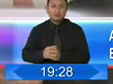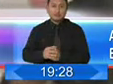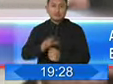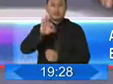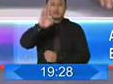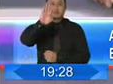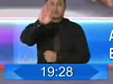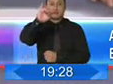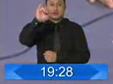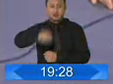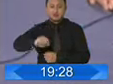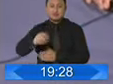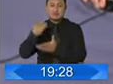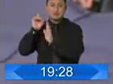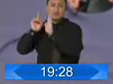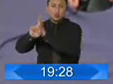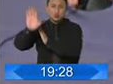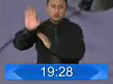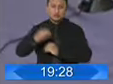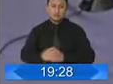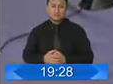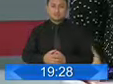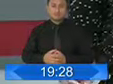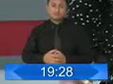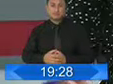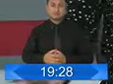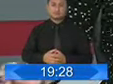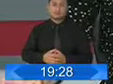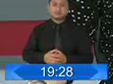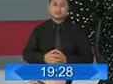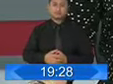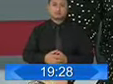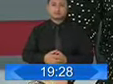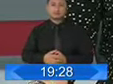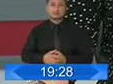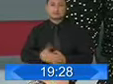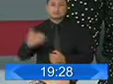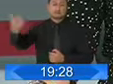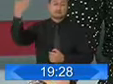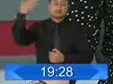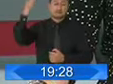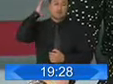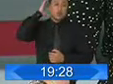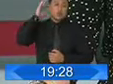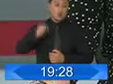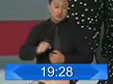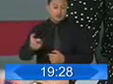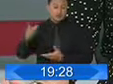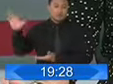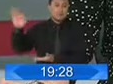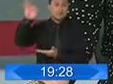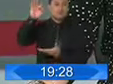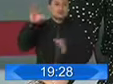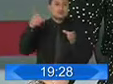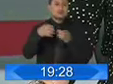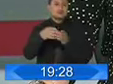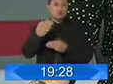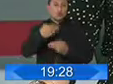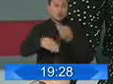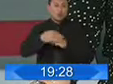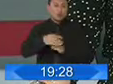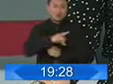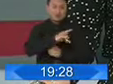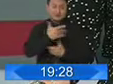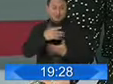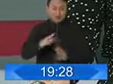FBI, informó Luxiola Salazar. La alcaldía de Cuenca y representantes de la Cámara de Comercio de la ciudad